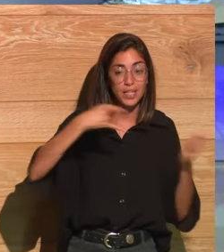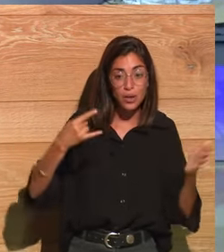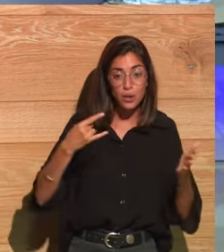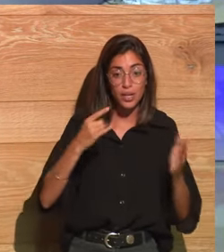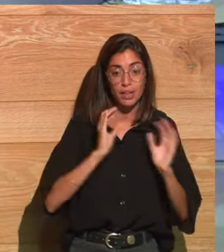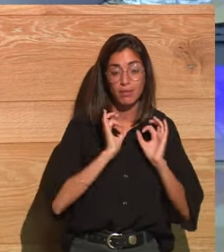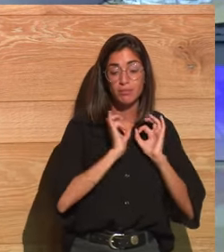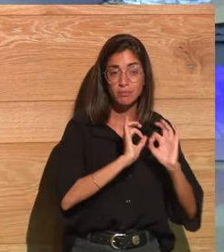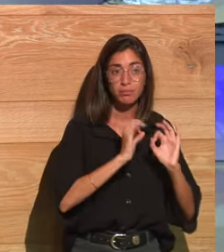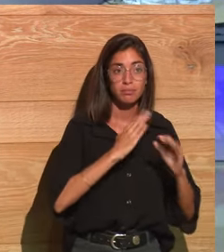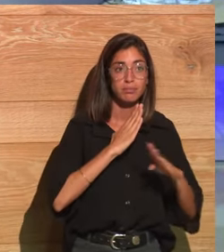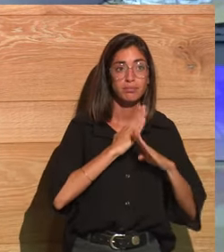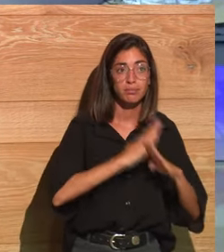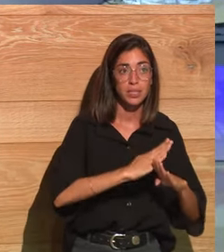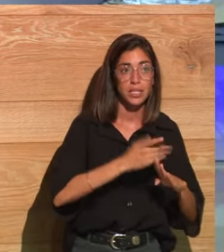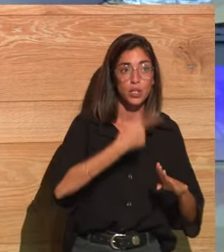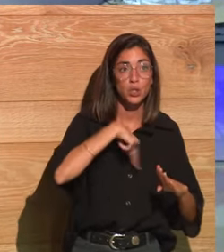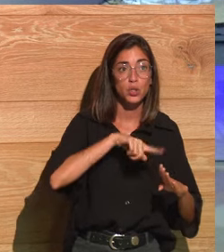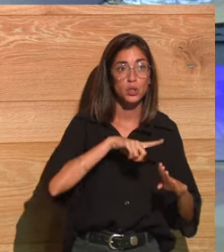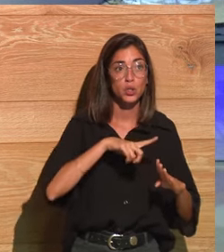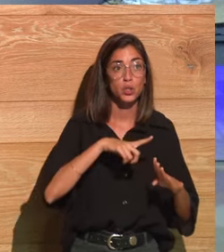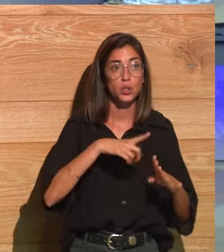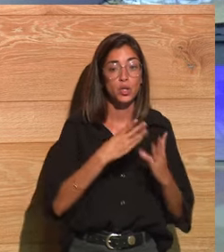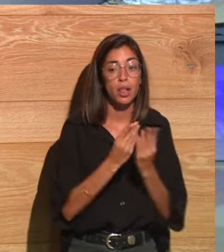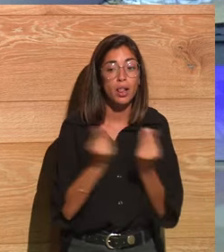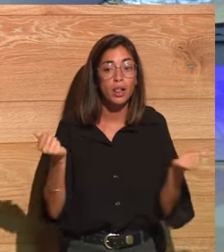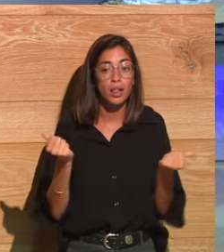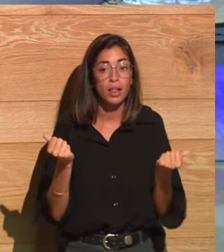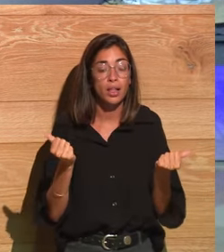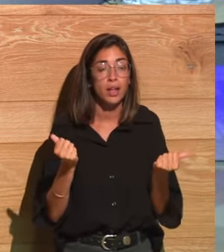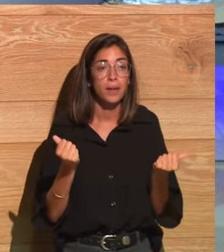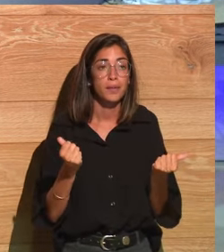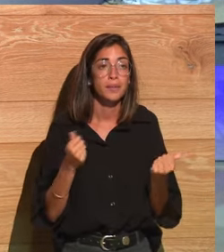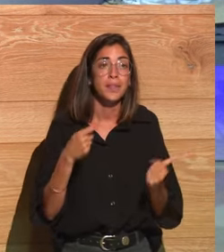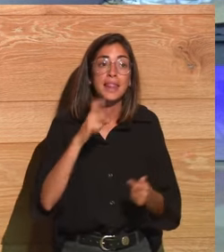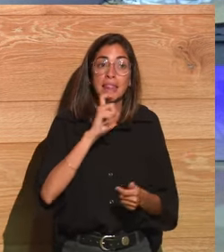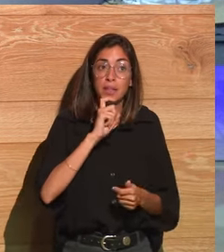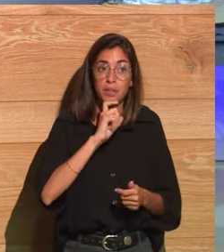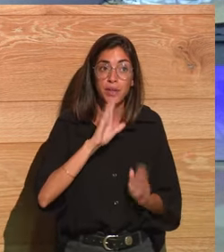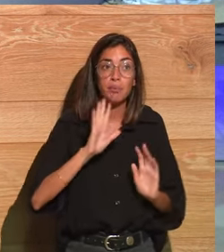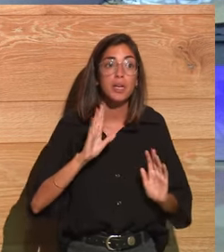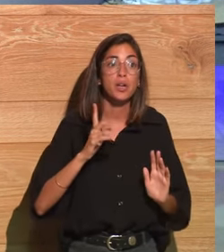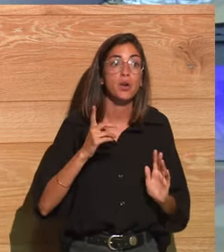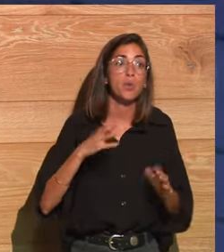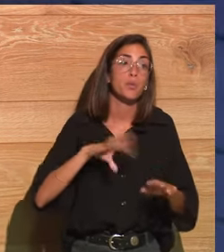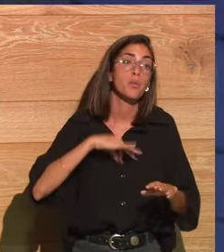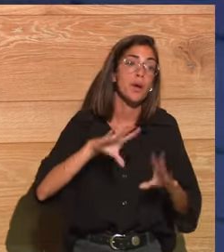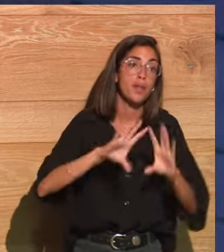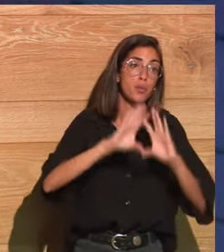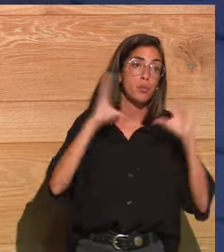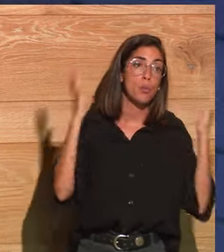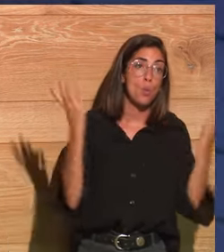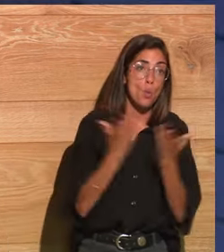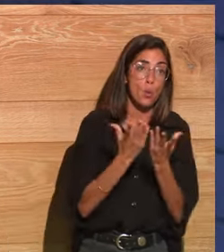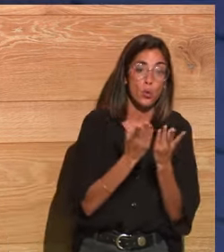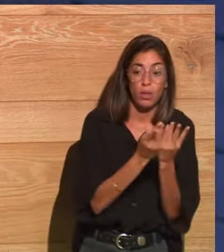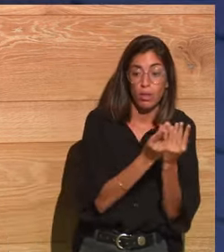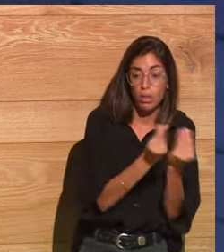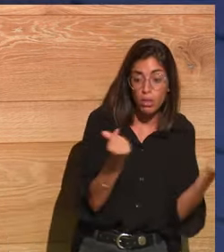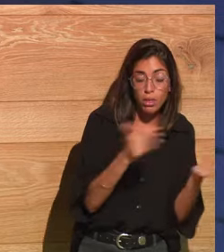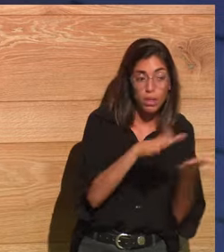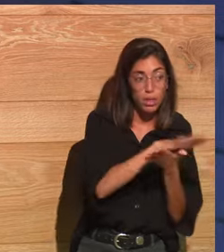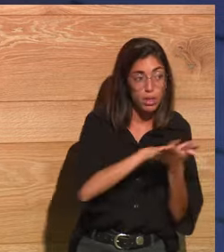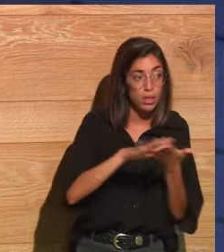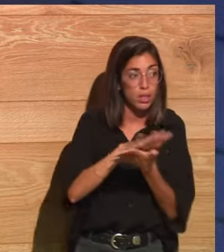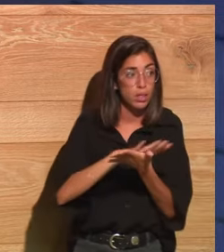y creo que somos muy difíciles de extinguir. Otra cosa es a qué precio, ¿vale? A precio de devastar el planeta o de nosotros sitio, de unos u otros, eso es